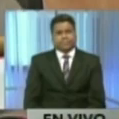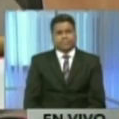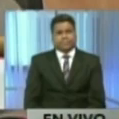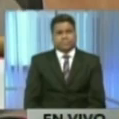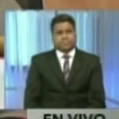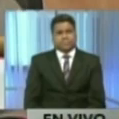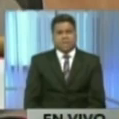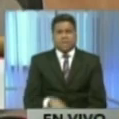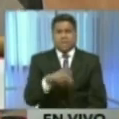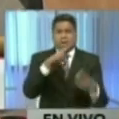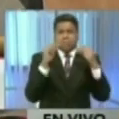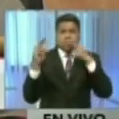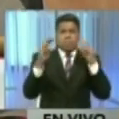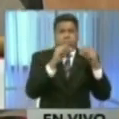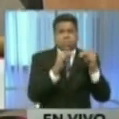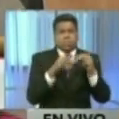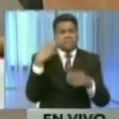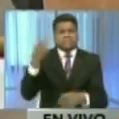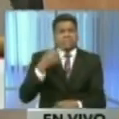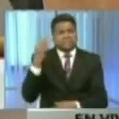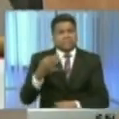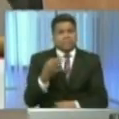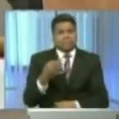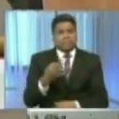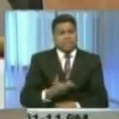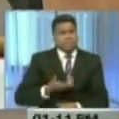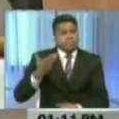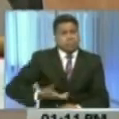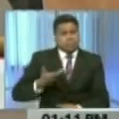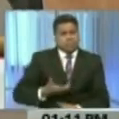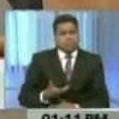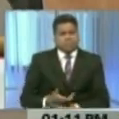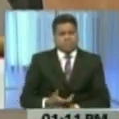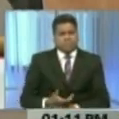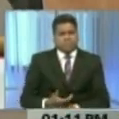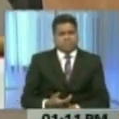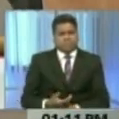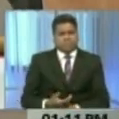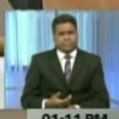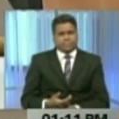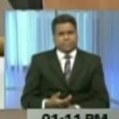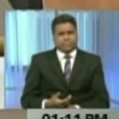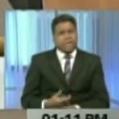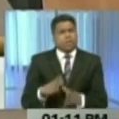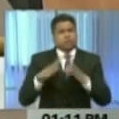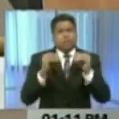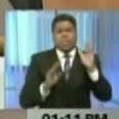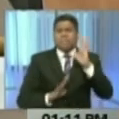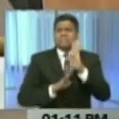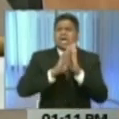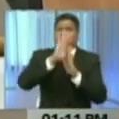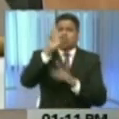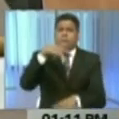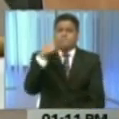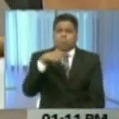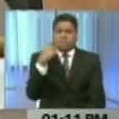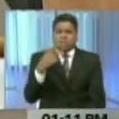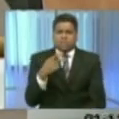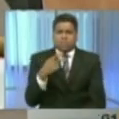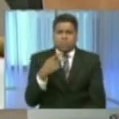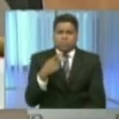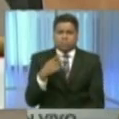El diálogo siempre ha sido una de las herramientas fundamentales de desarrollo político por parte de la Revolución